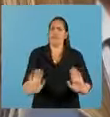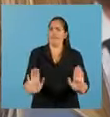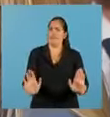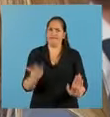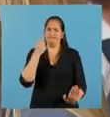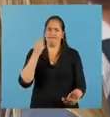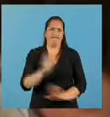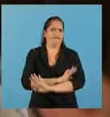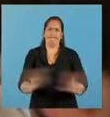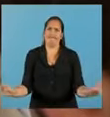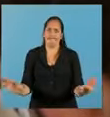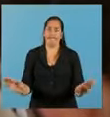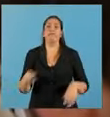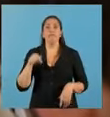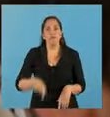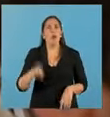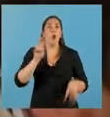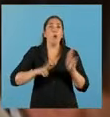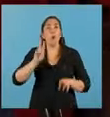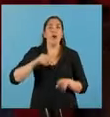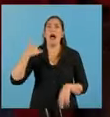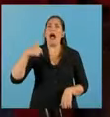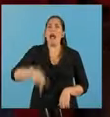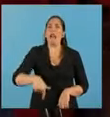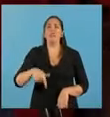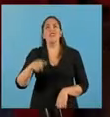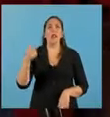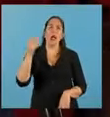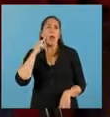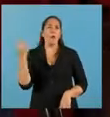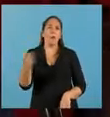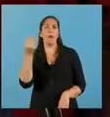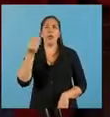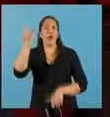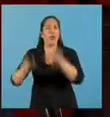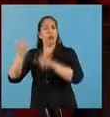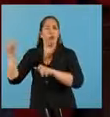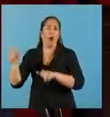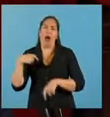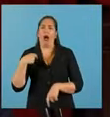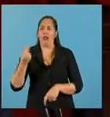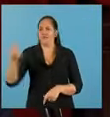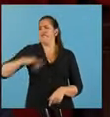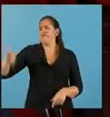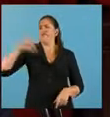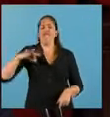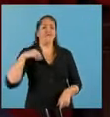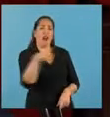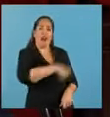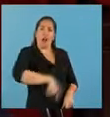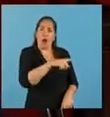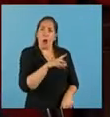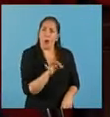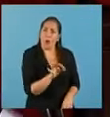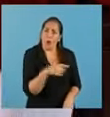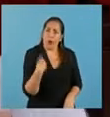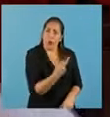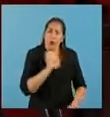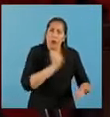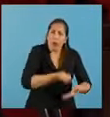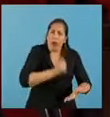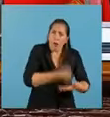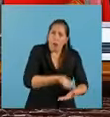Debemos terminar con la Argentina de los vivos que se enriquece a la costa de los pobres bobos que estamos condenados a pagar lo